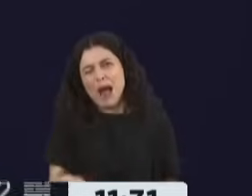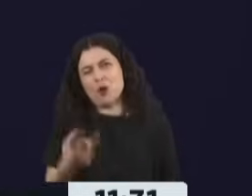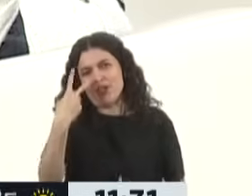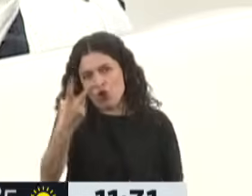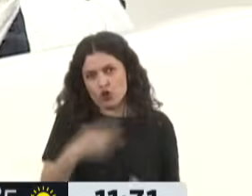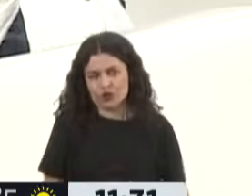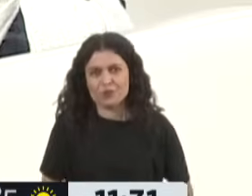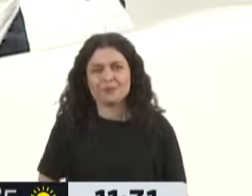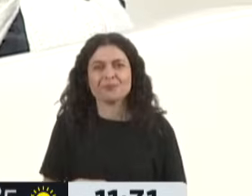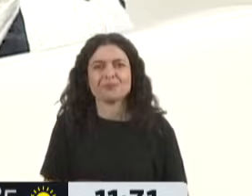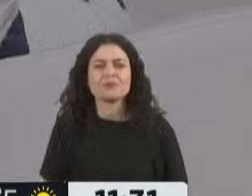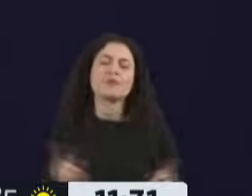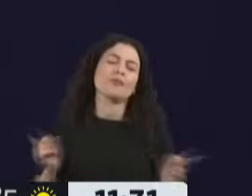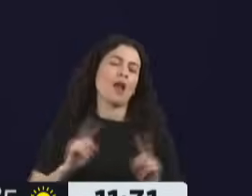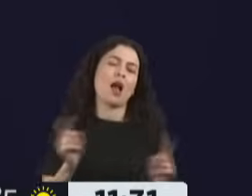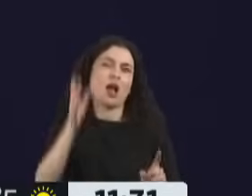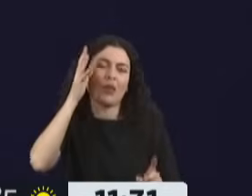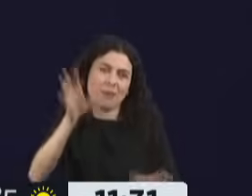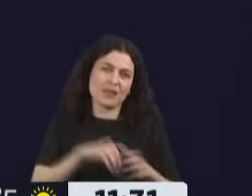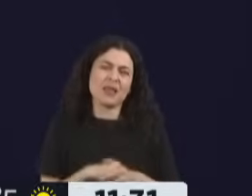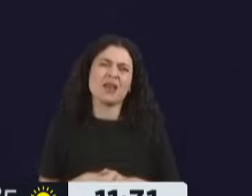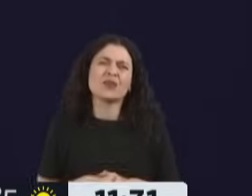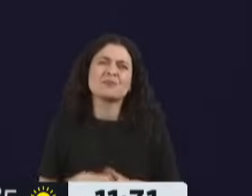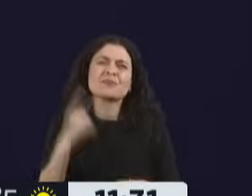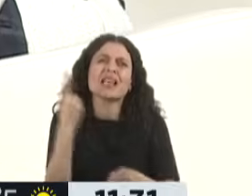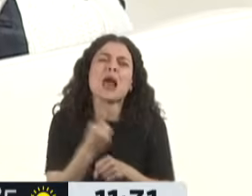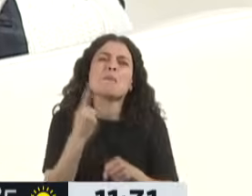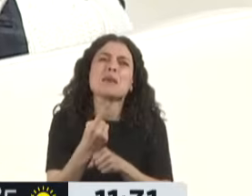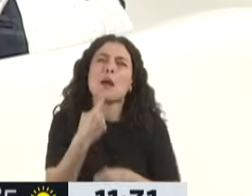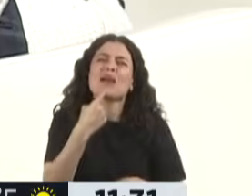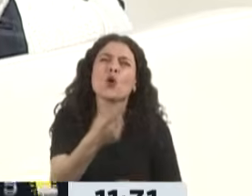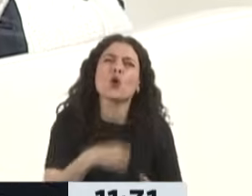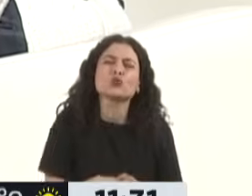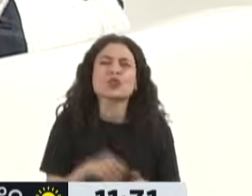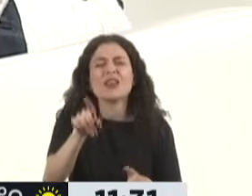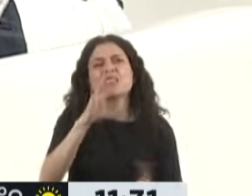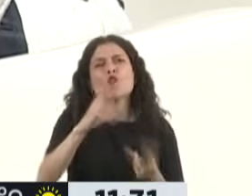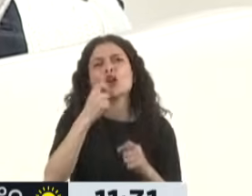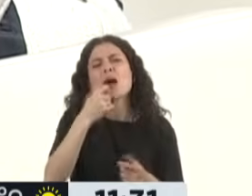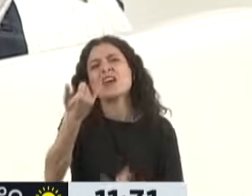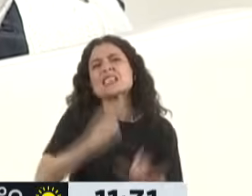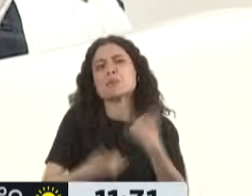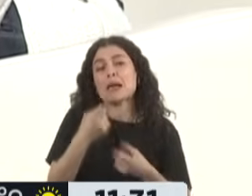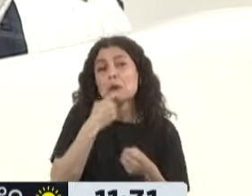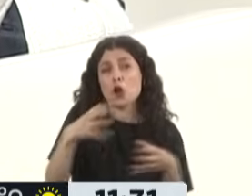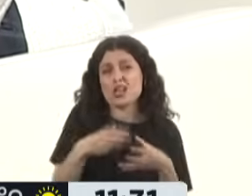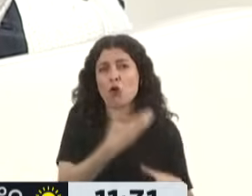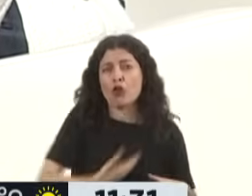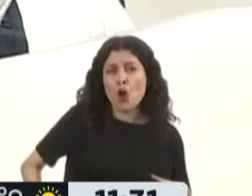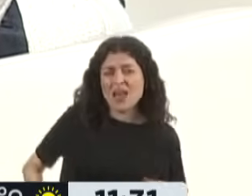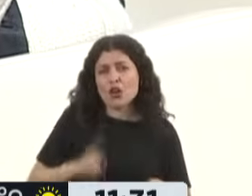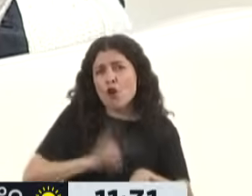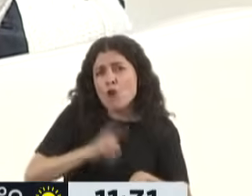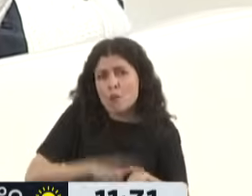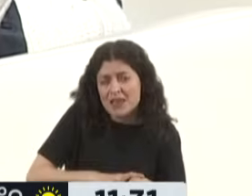una. Después de Gallardo pueden hacer lo que quieran. La primera claramente. es, ¿cuál es la explicación que tiene el gobierno para el traspaso de